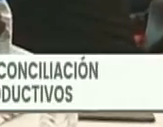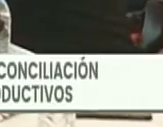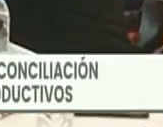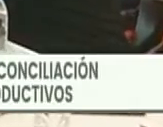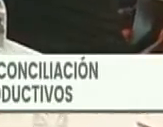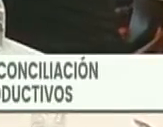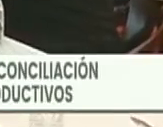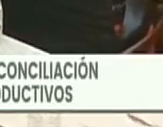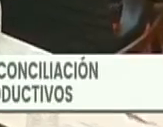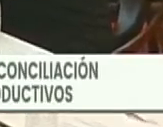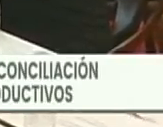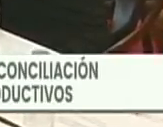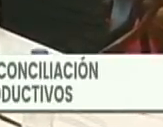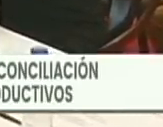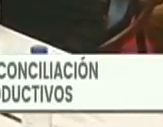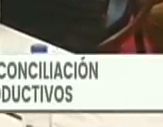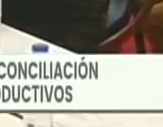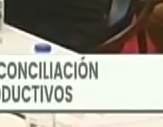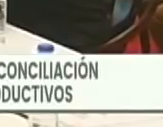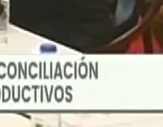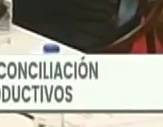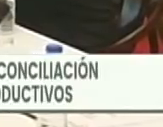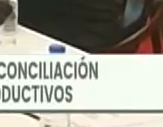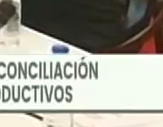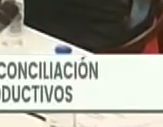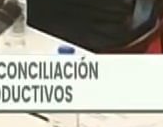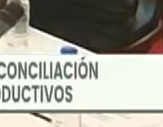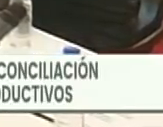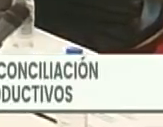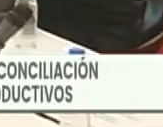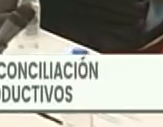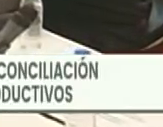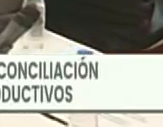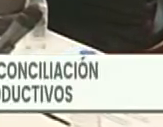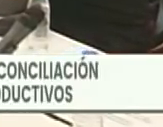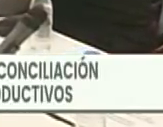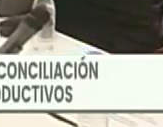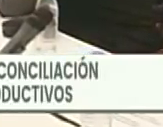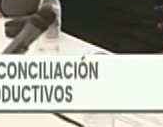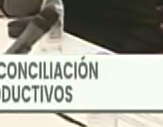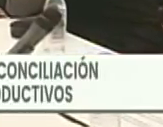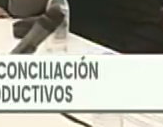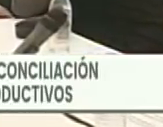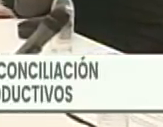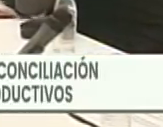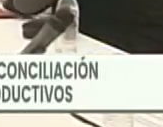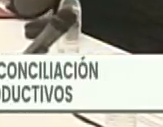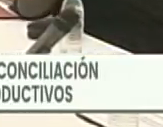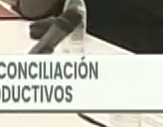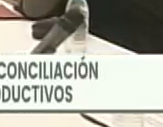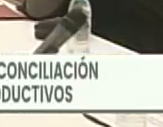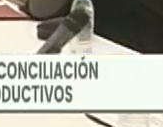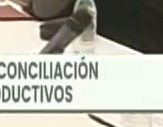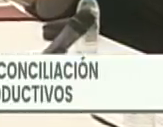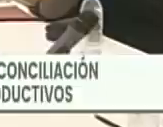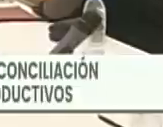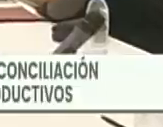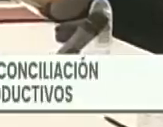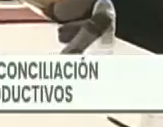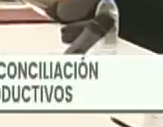radicalización es flexibilización para el aparato productivo pero sobre todo los empresarios puedan tomar oxígeno